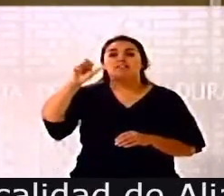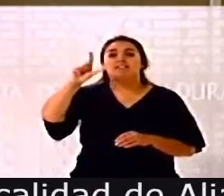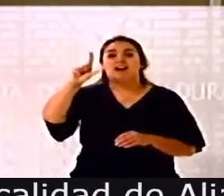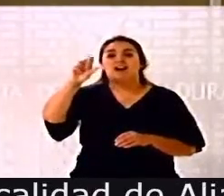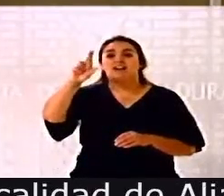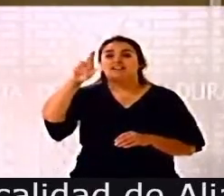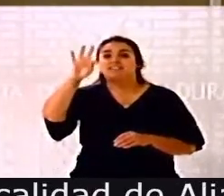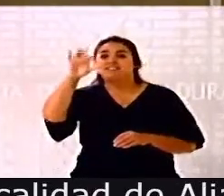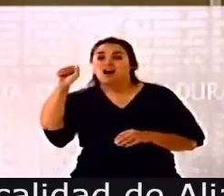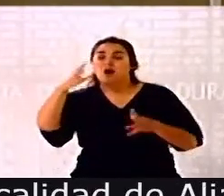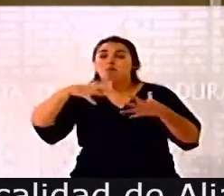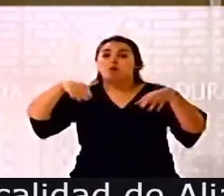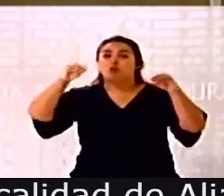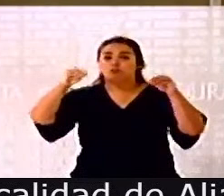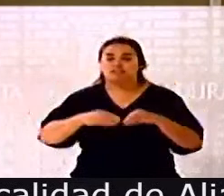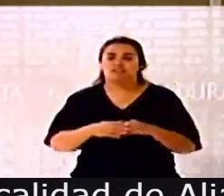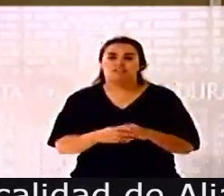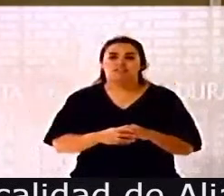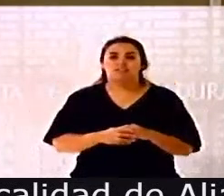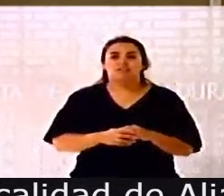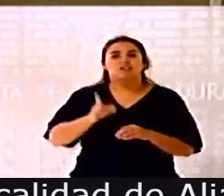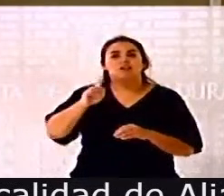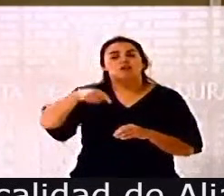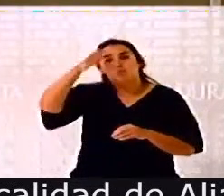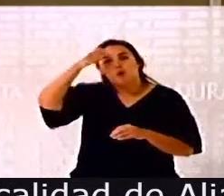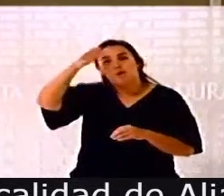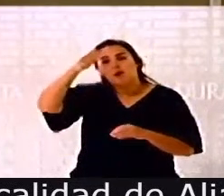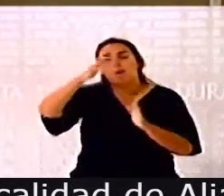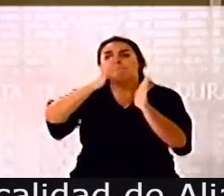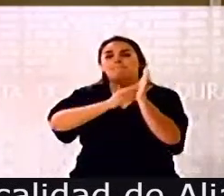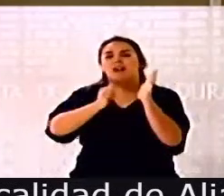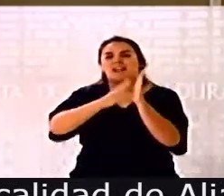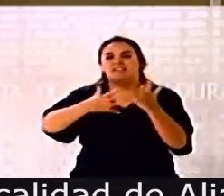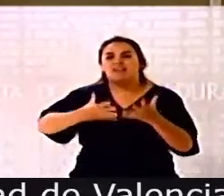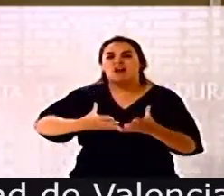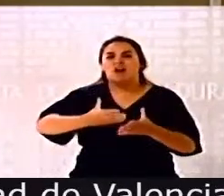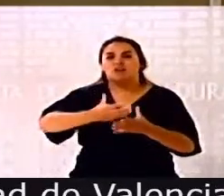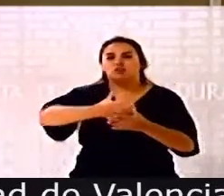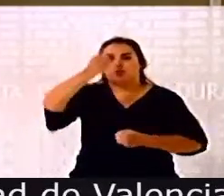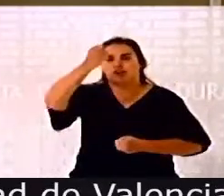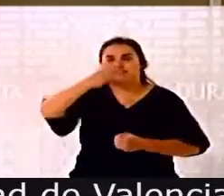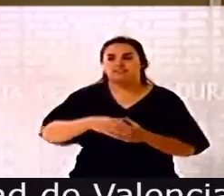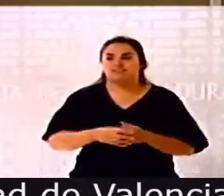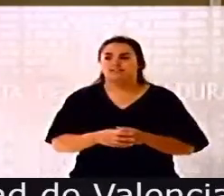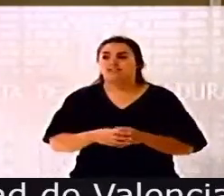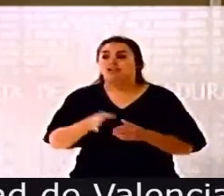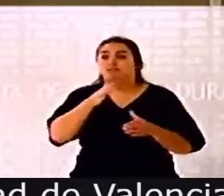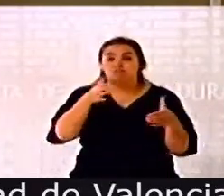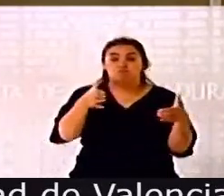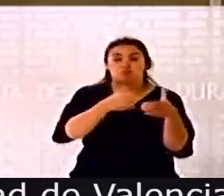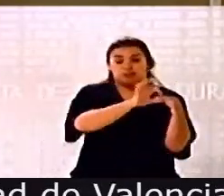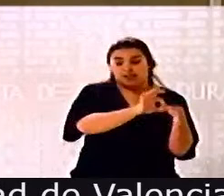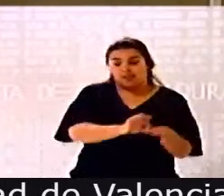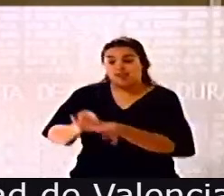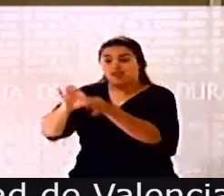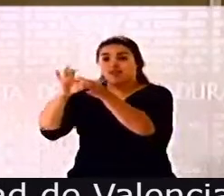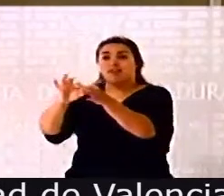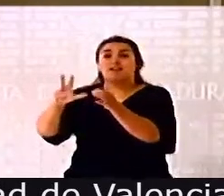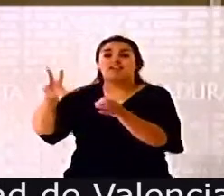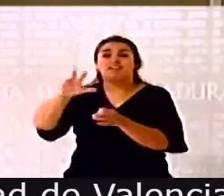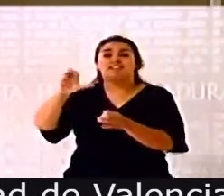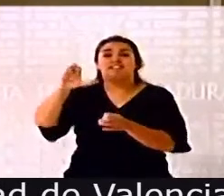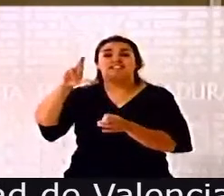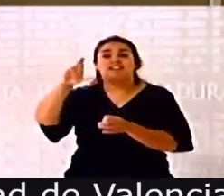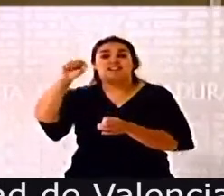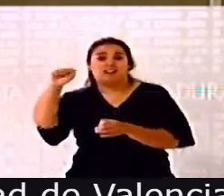Montes, a la localidad de Valencia de las Torres, que forma brote junto a la localidad de Llera,